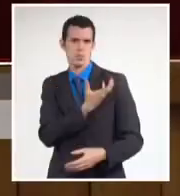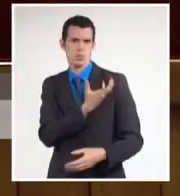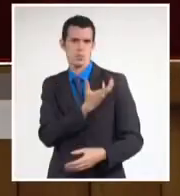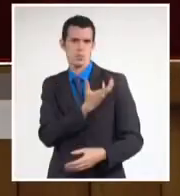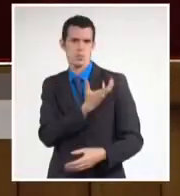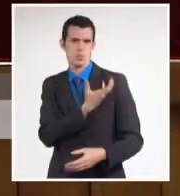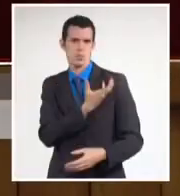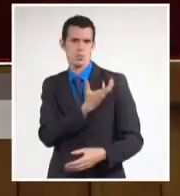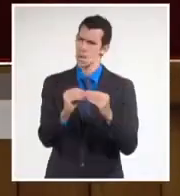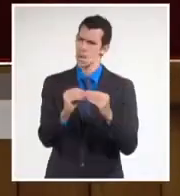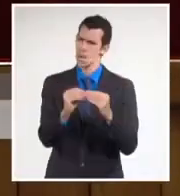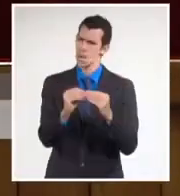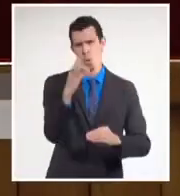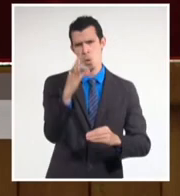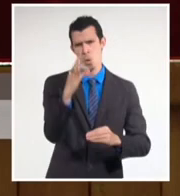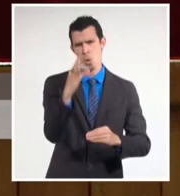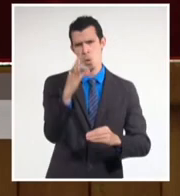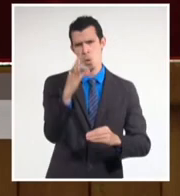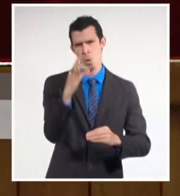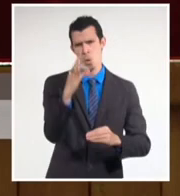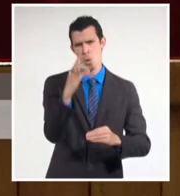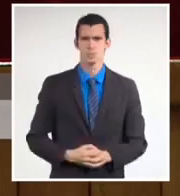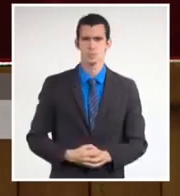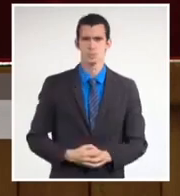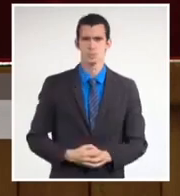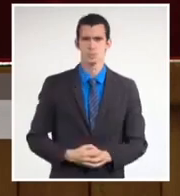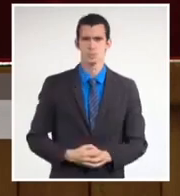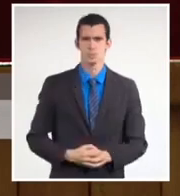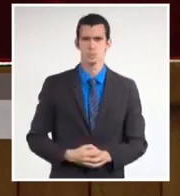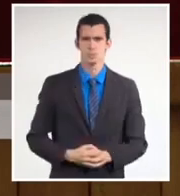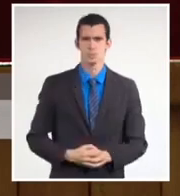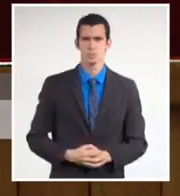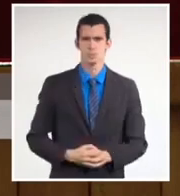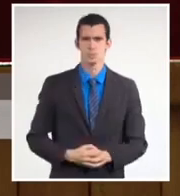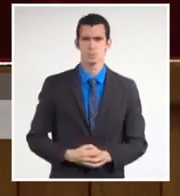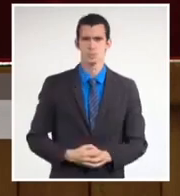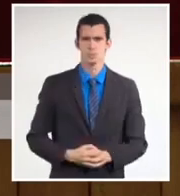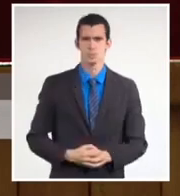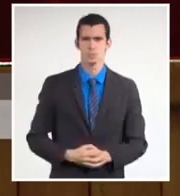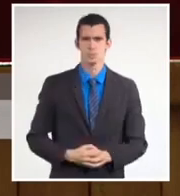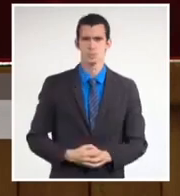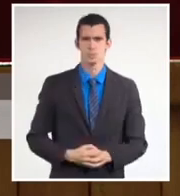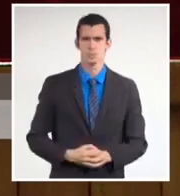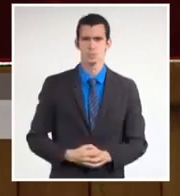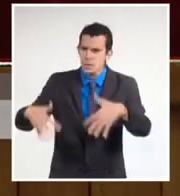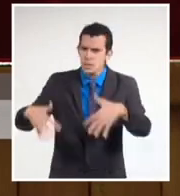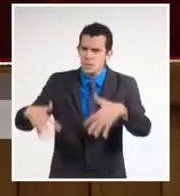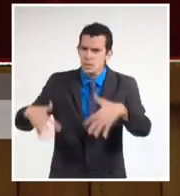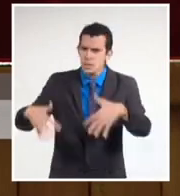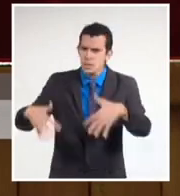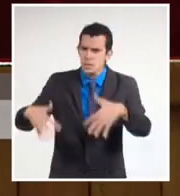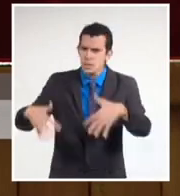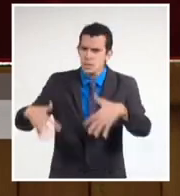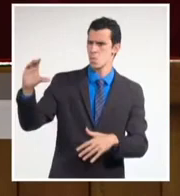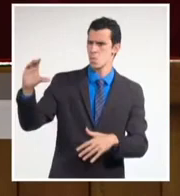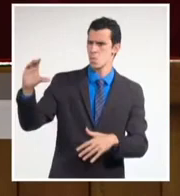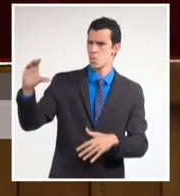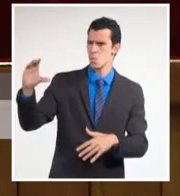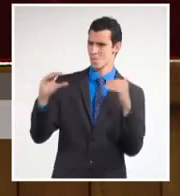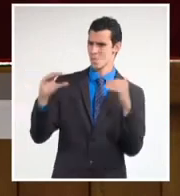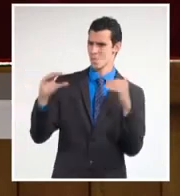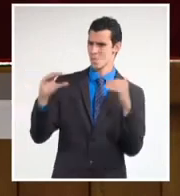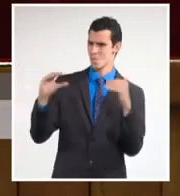enfrenta un escenario inflacionario, hasta aquí no están asociados con el ordenamiento monetario.